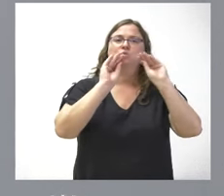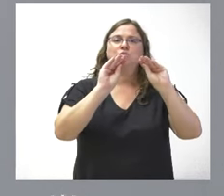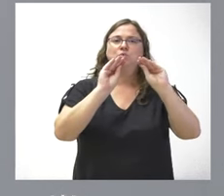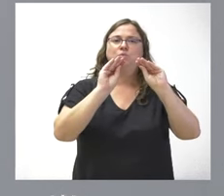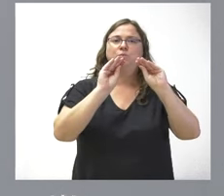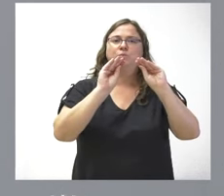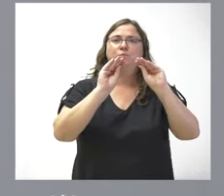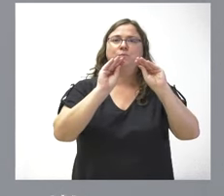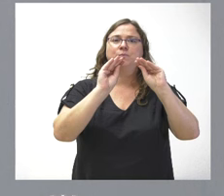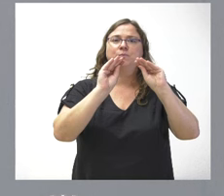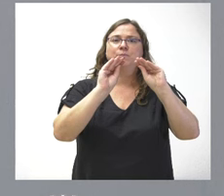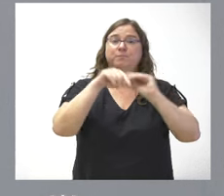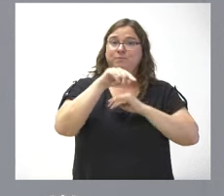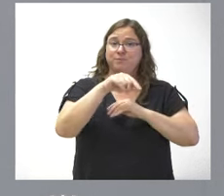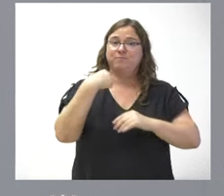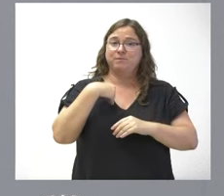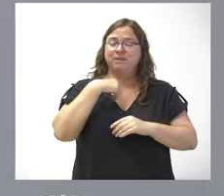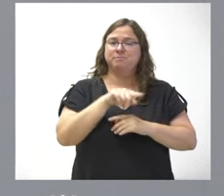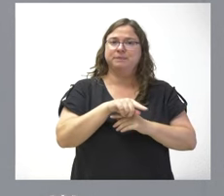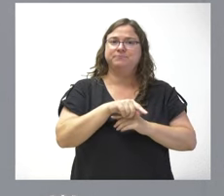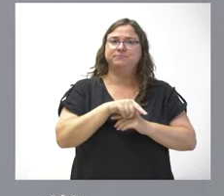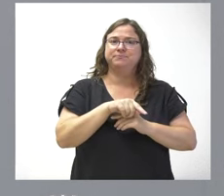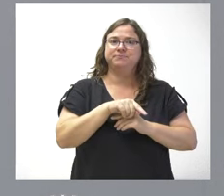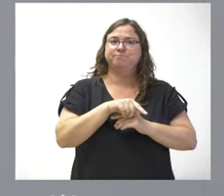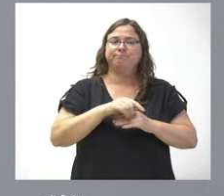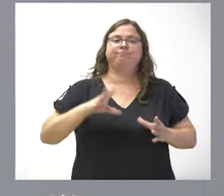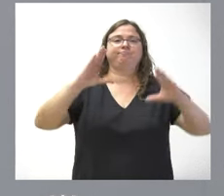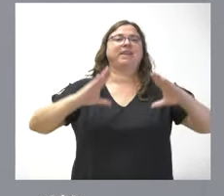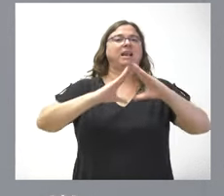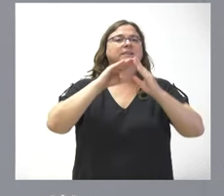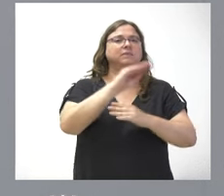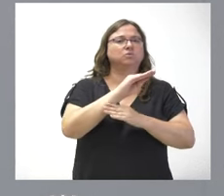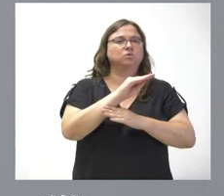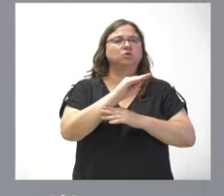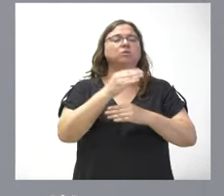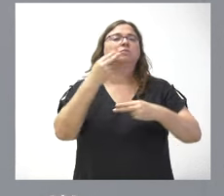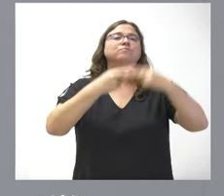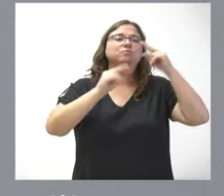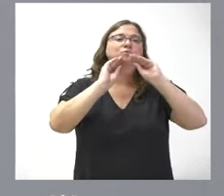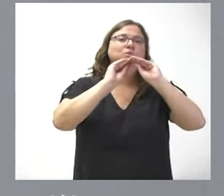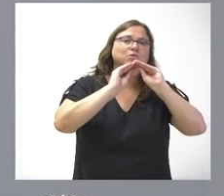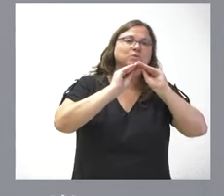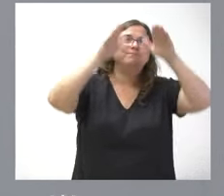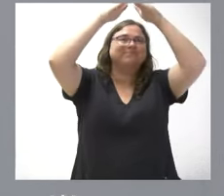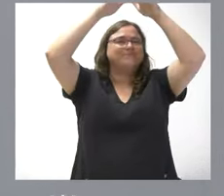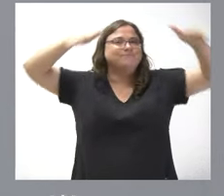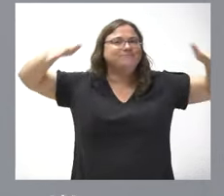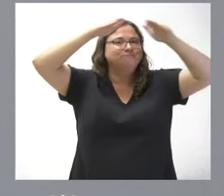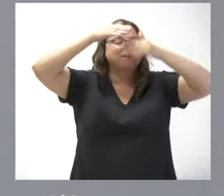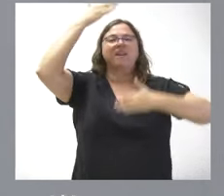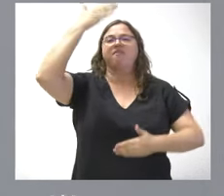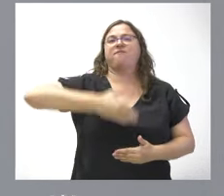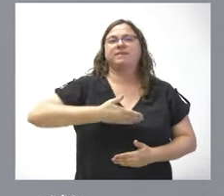de esta eh instalación Son obras de conservación y restauración de las cubiertas y la fachada